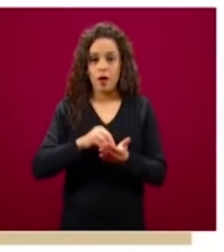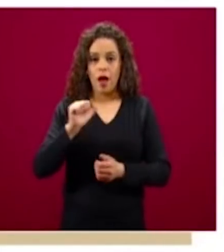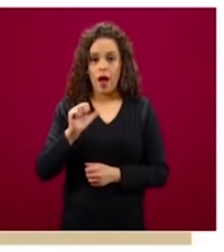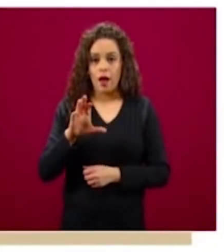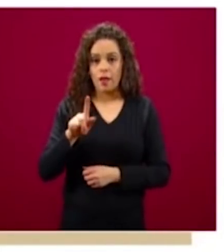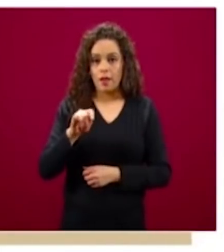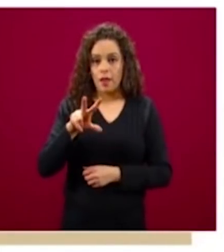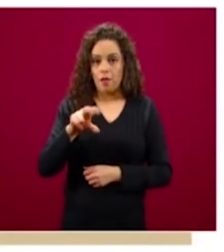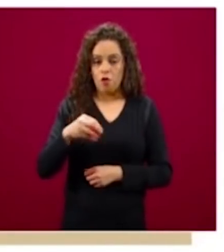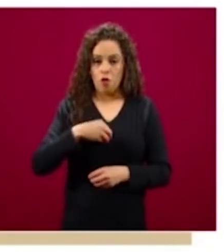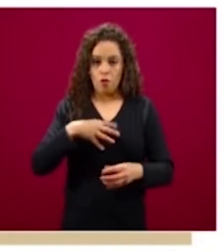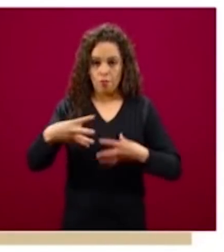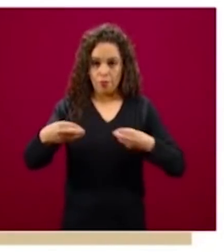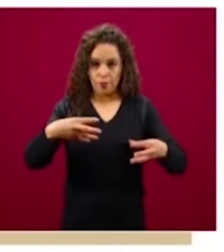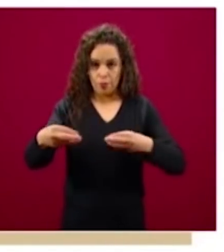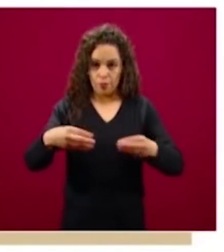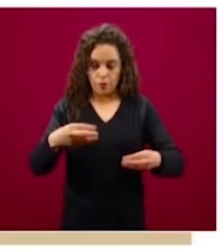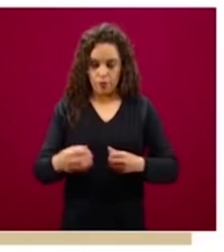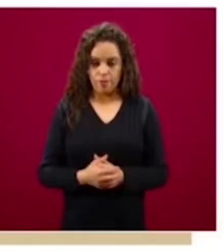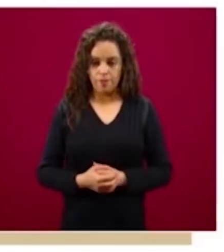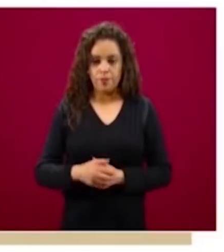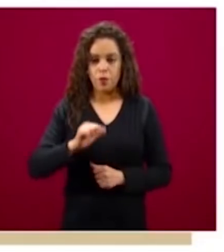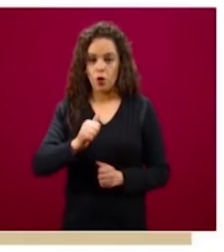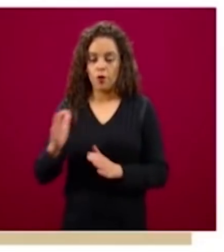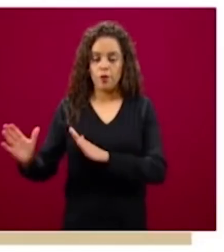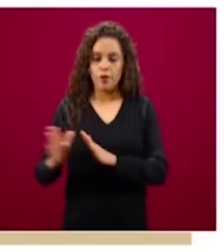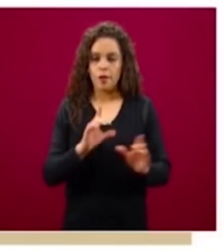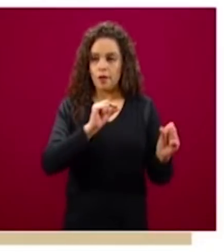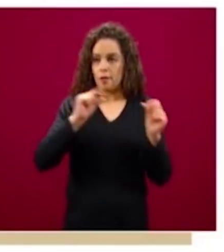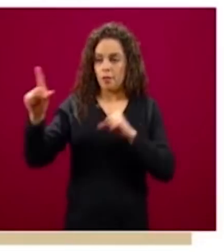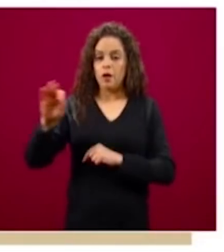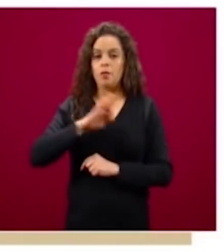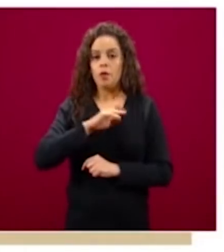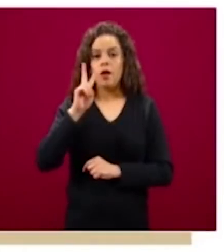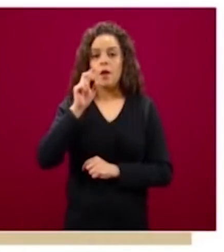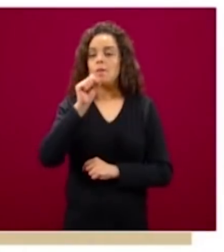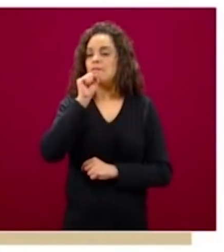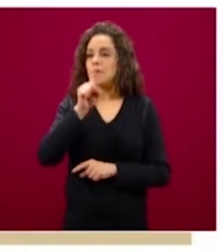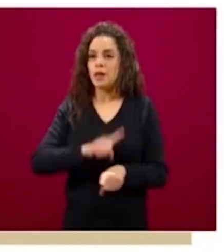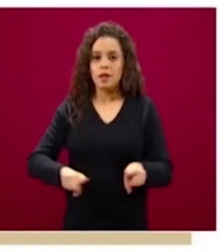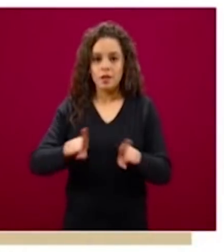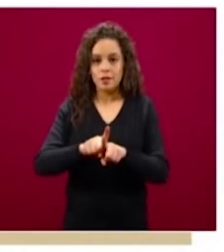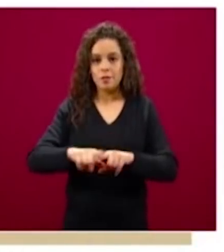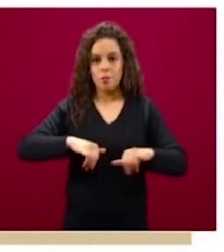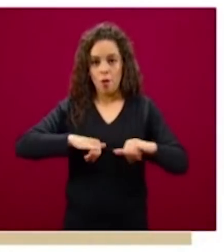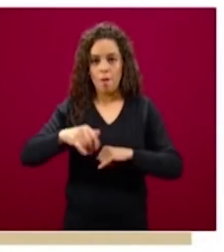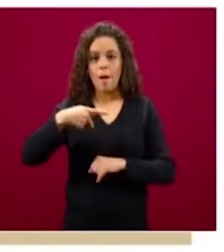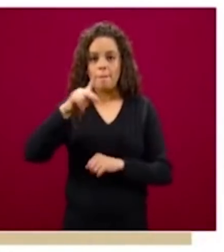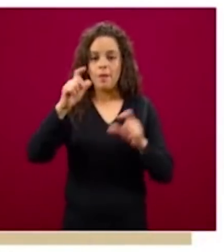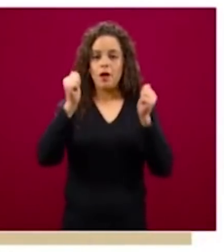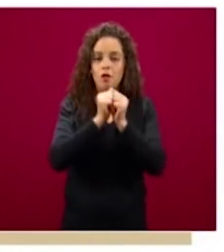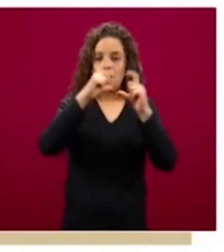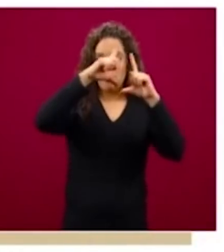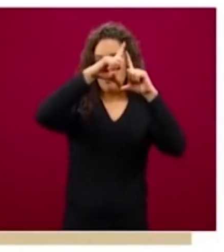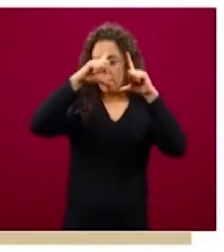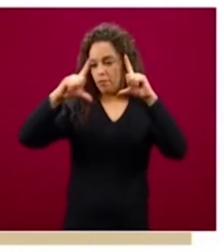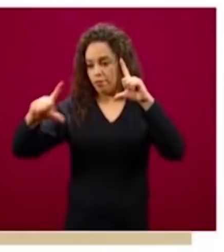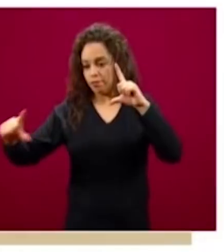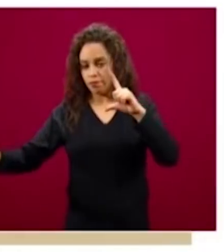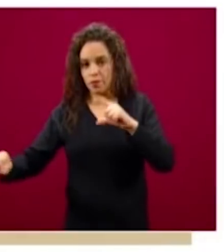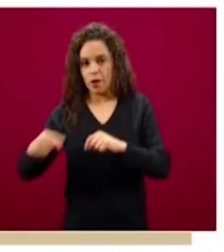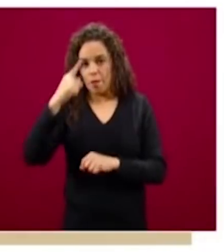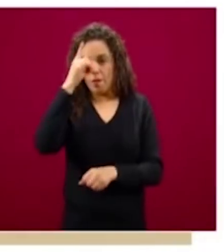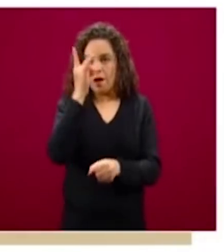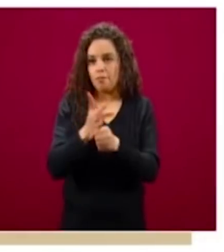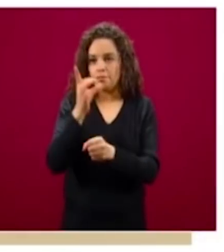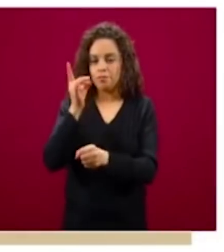diapositiva vemos esta misma distribución en orden descendente, en la misma escala de colores, pero con los datos directos para poder